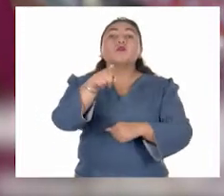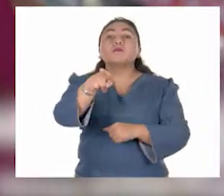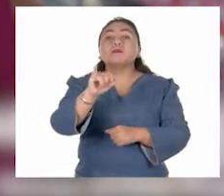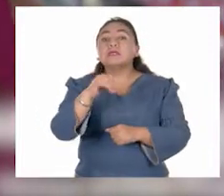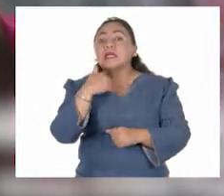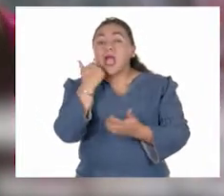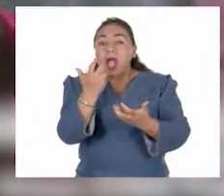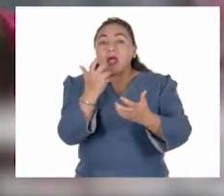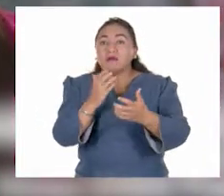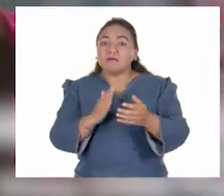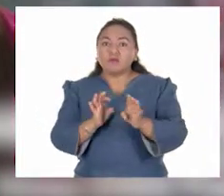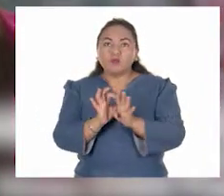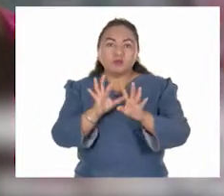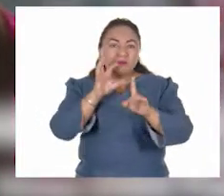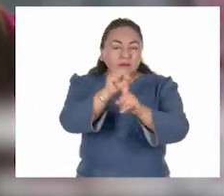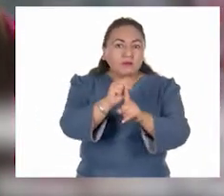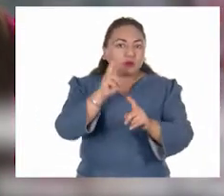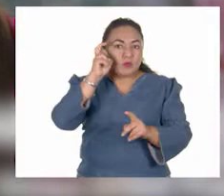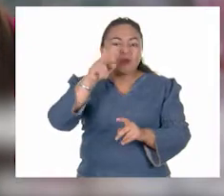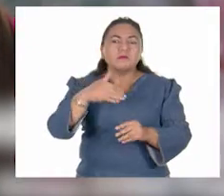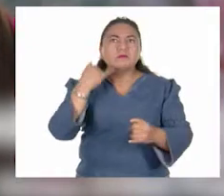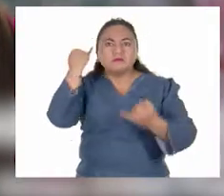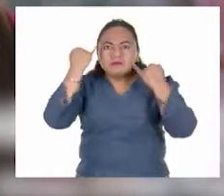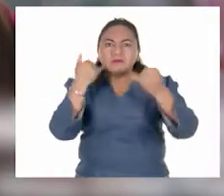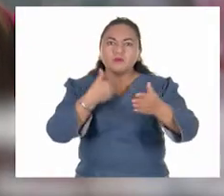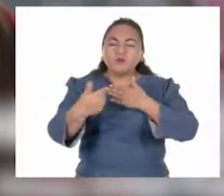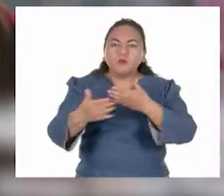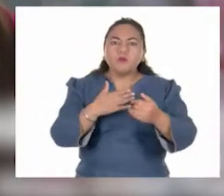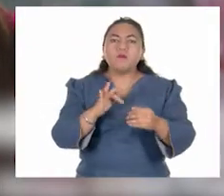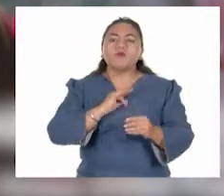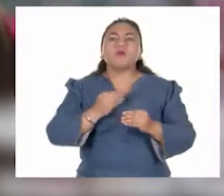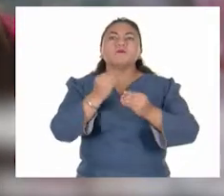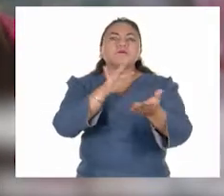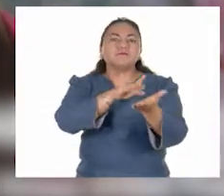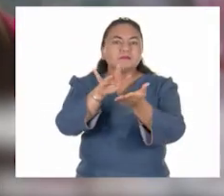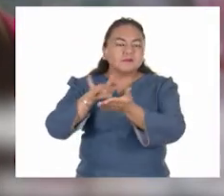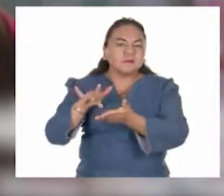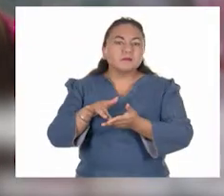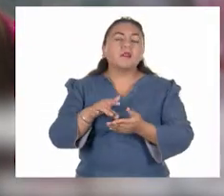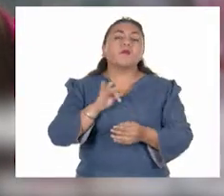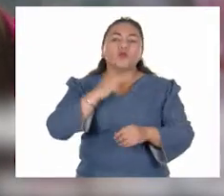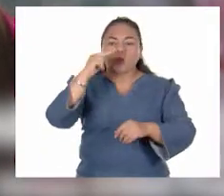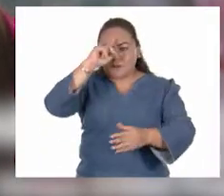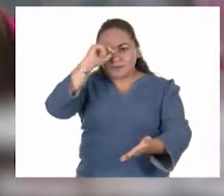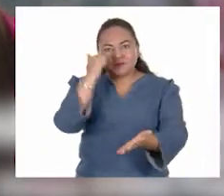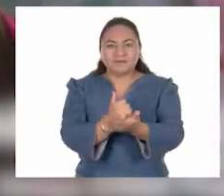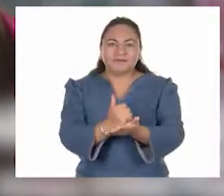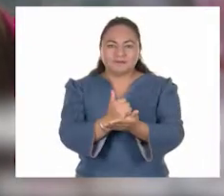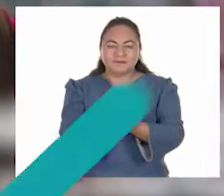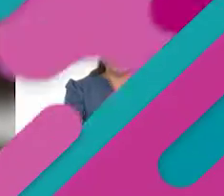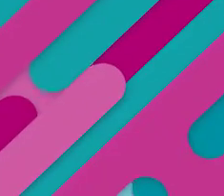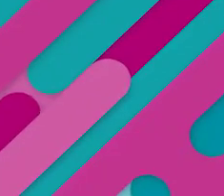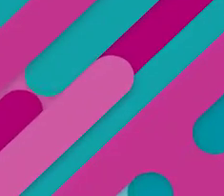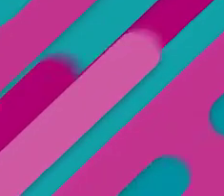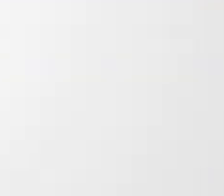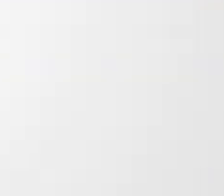tus sueños, innovar y crear esperanzas y sobre todo dejar tu nombre marcado en la historia.